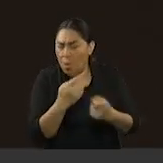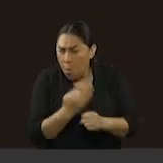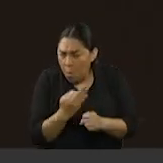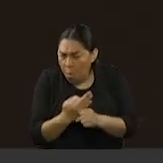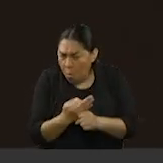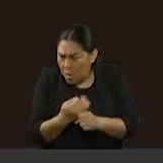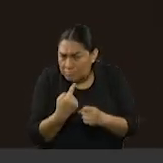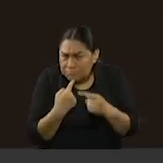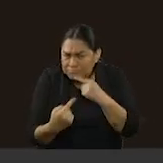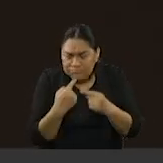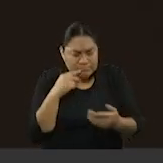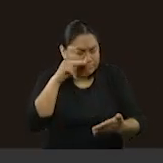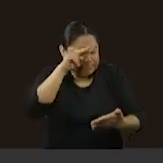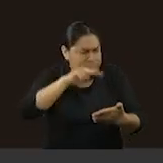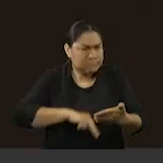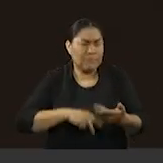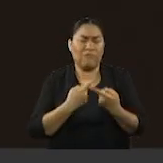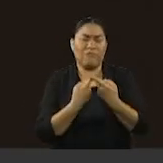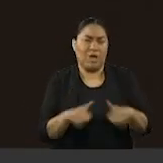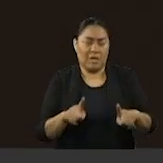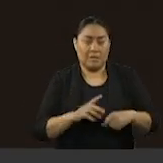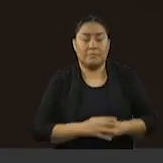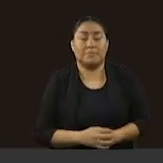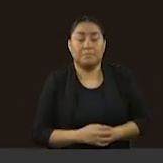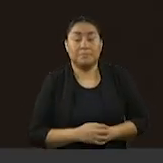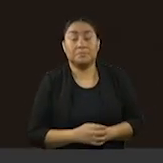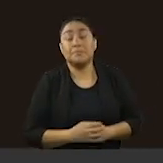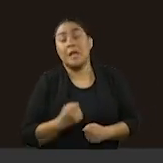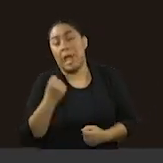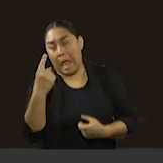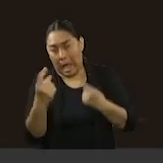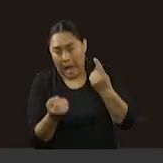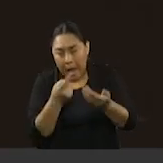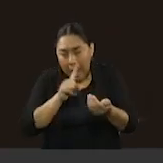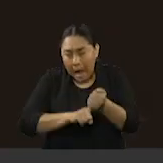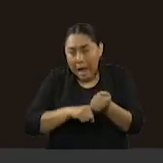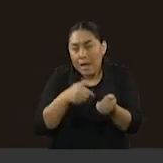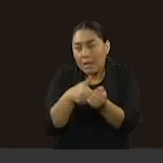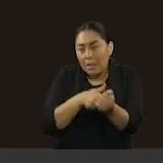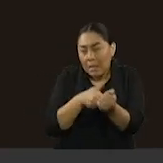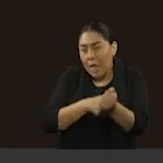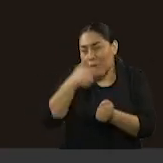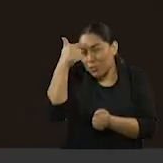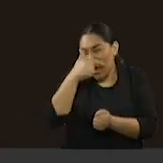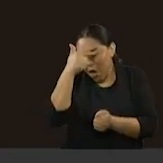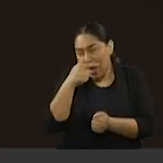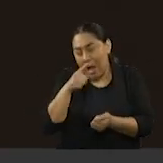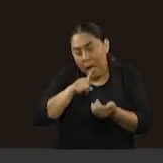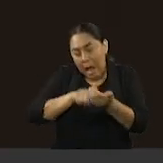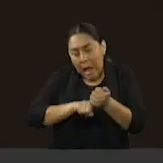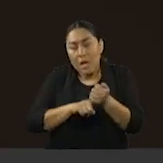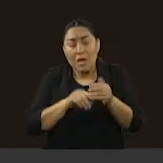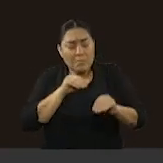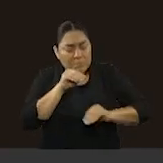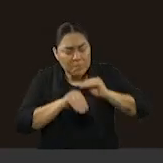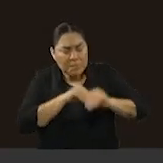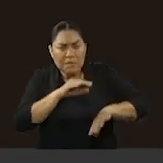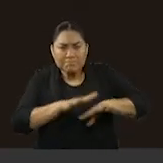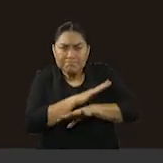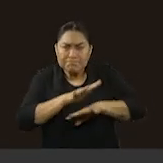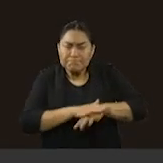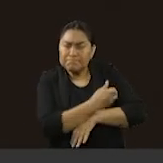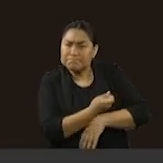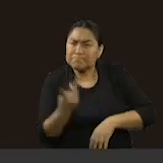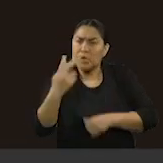esta tarde. Algunos duendes nocturnos por ahí hicieron al menos una docena de modificaciones